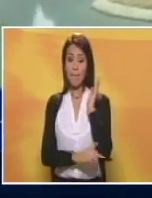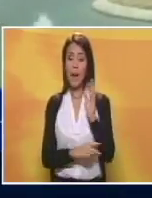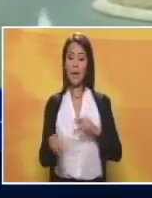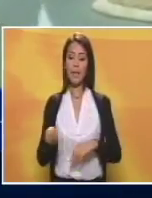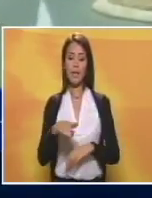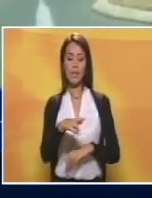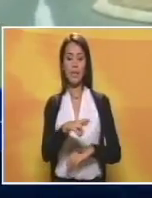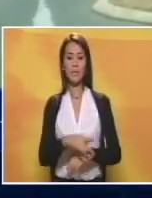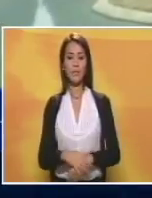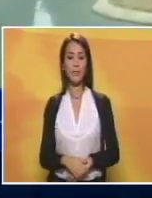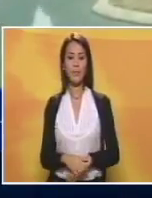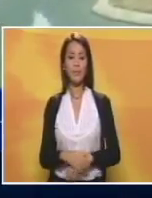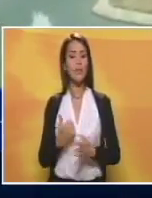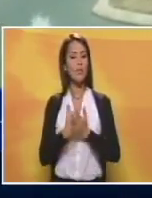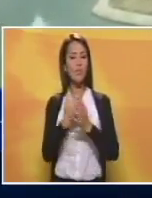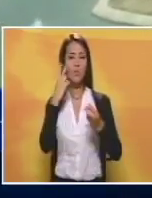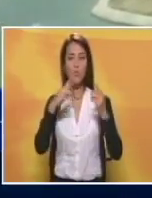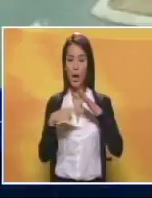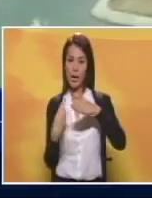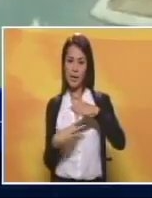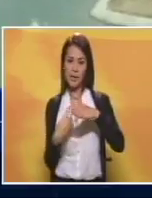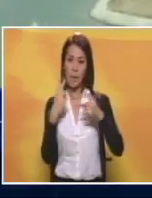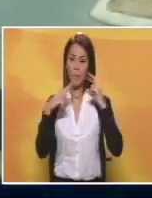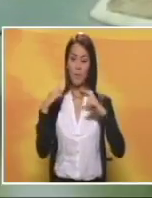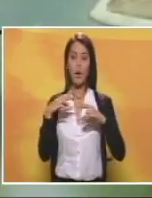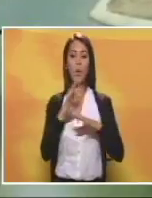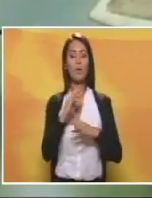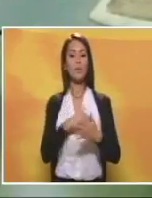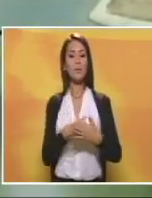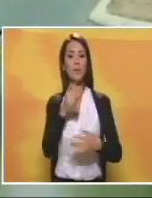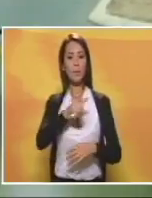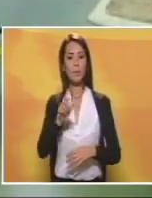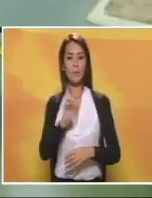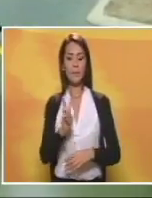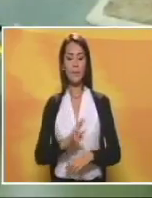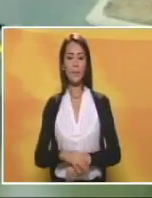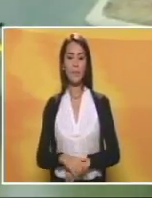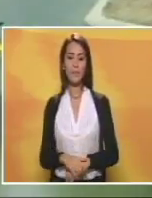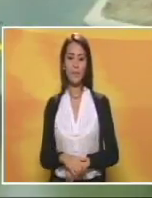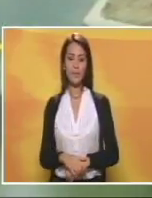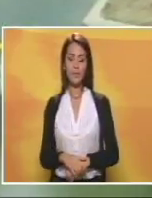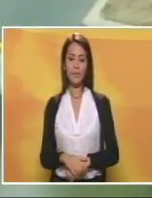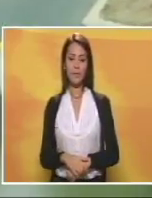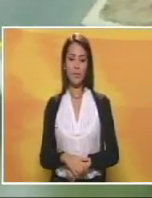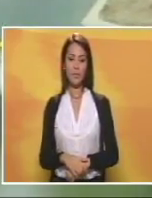el cual ofreció alternativas de recreación a más de 4 millones de venezolanos.